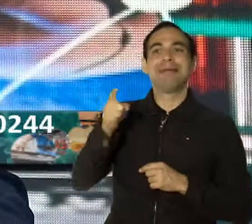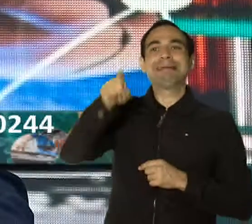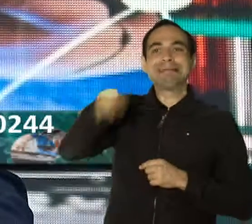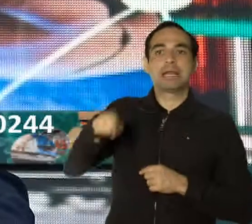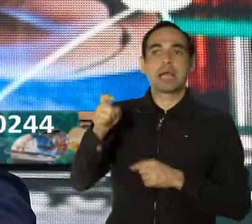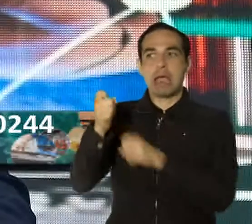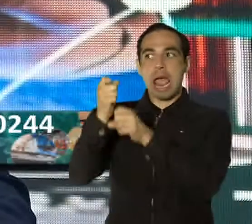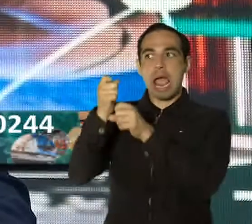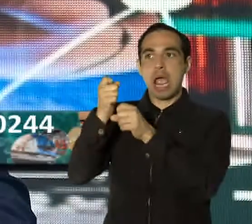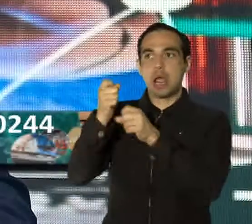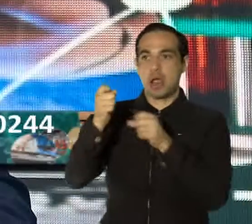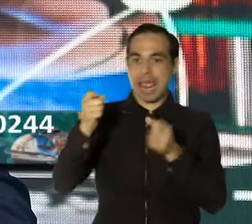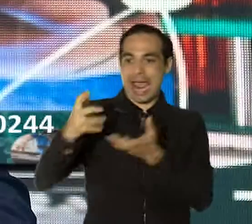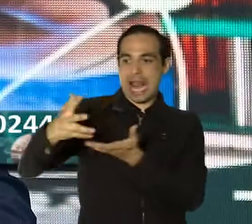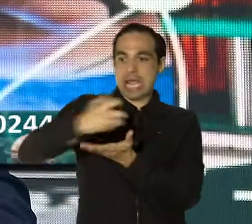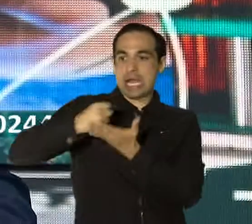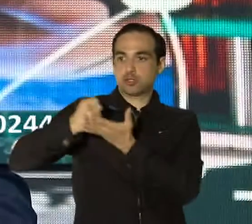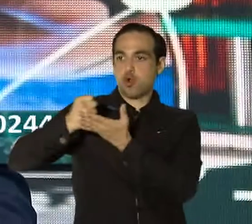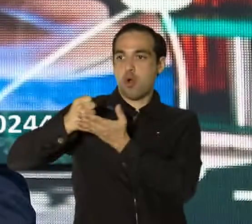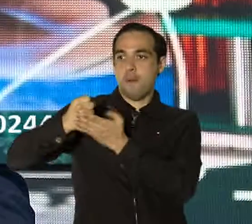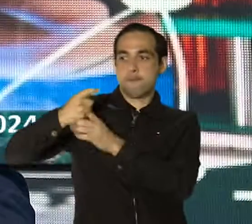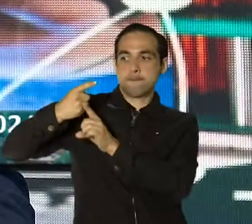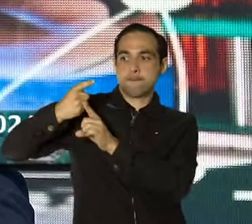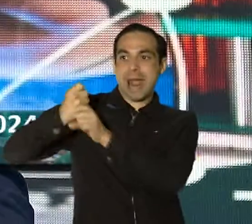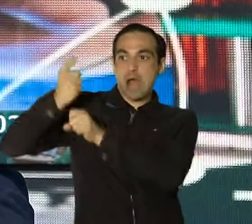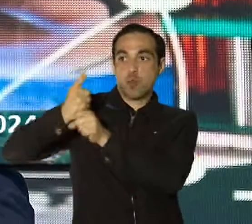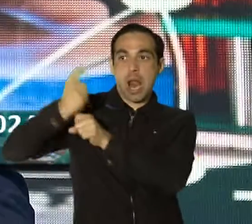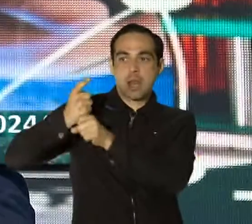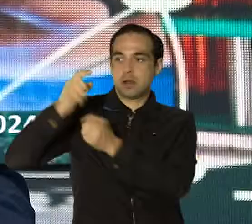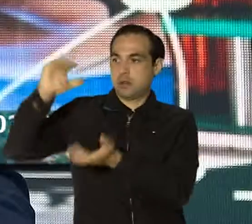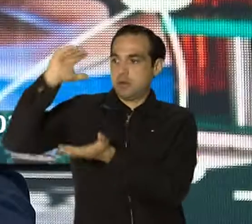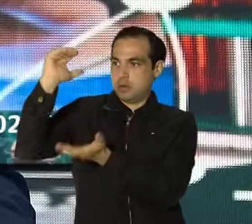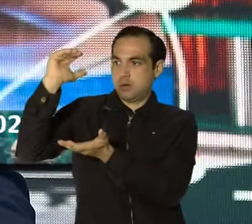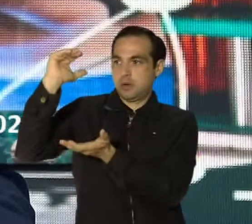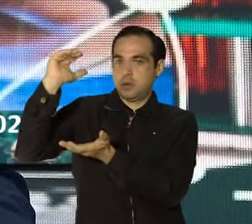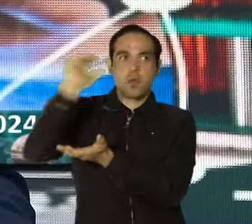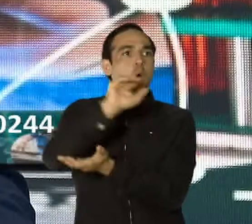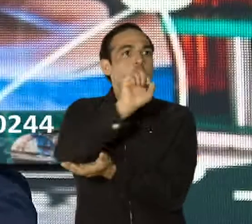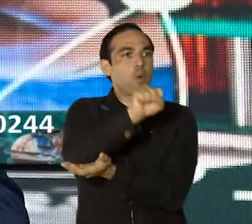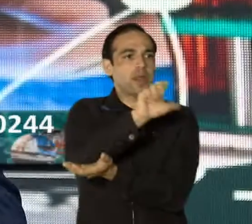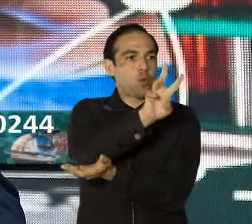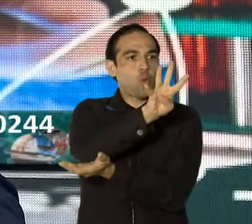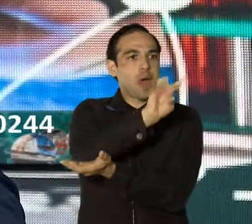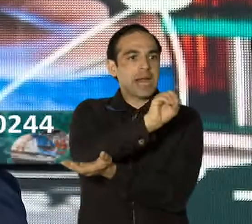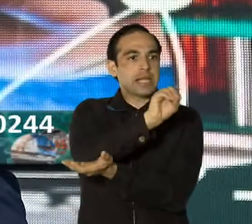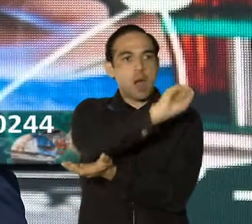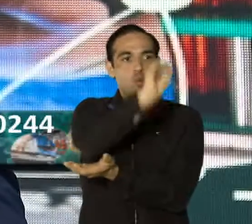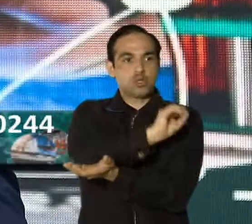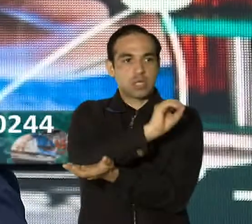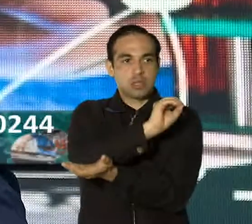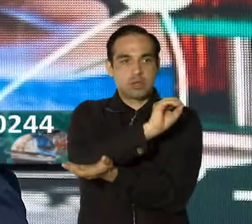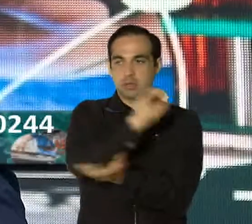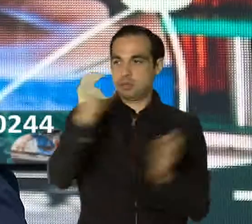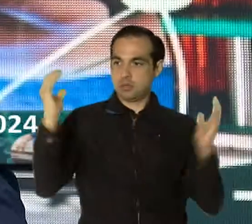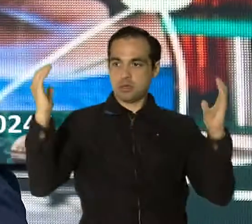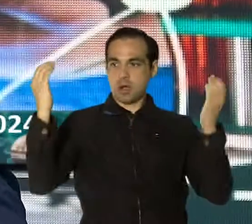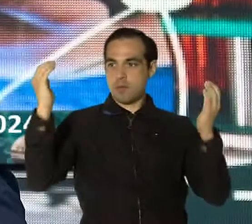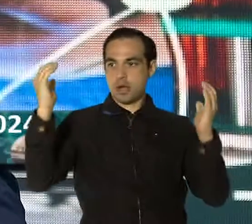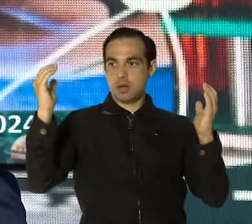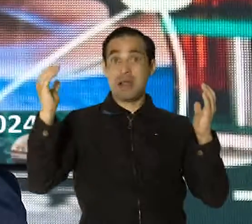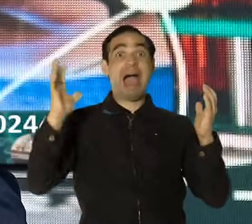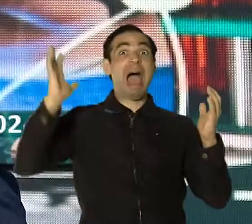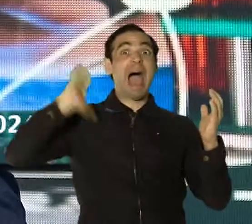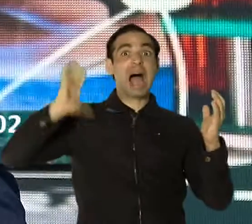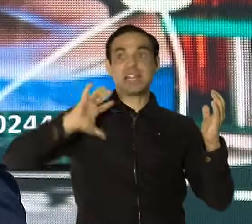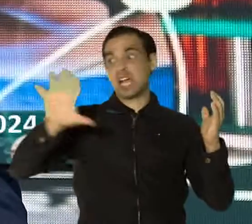anual o ingreso mensual del cliente. Y lo puedes llevar hasta un 40. No como anteriormente, que se llevaba un